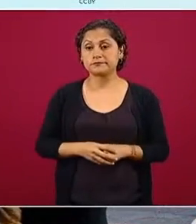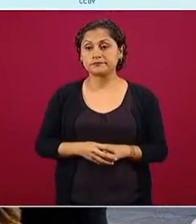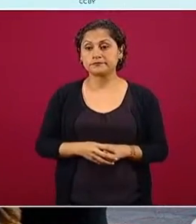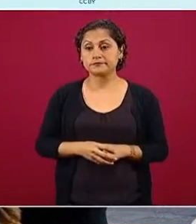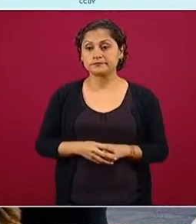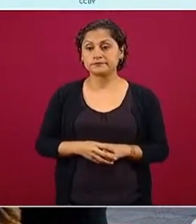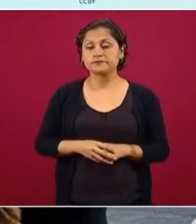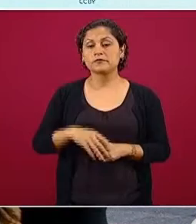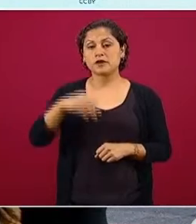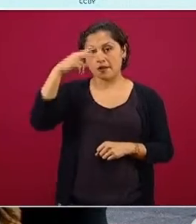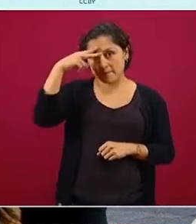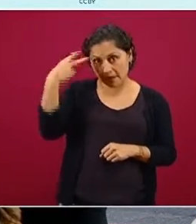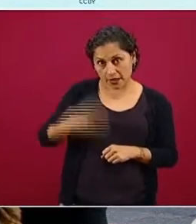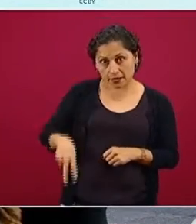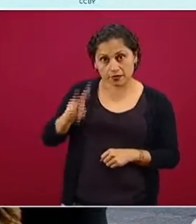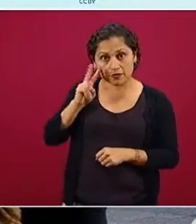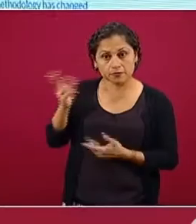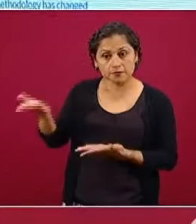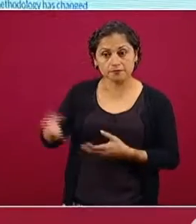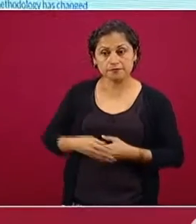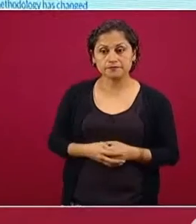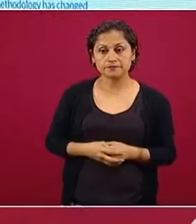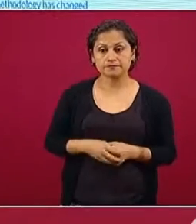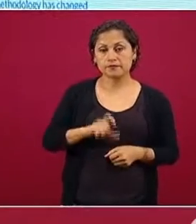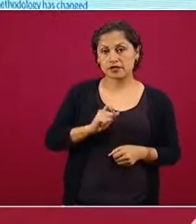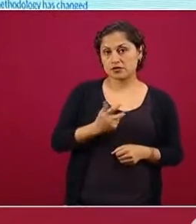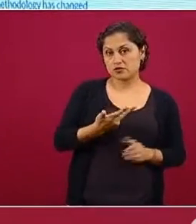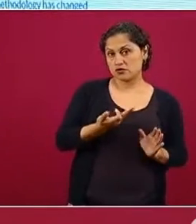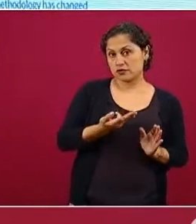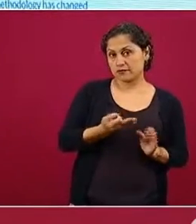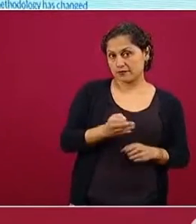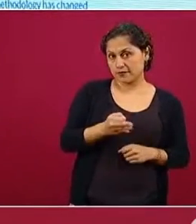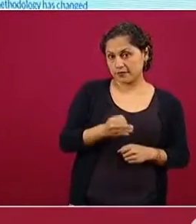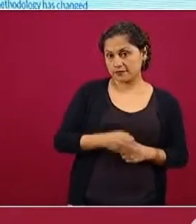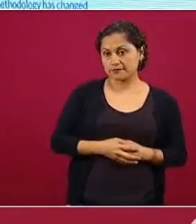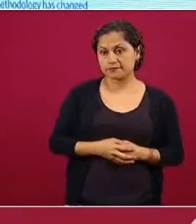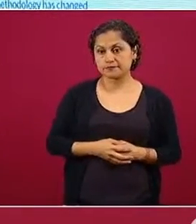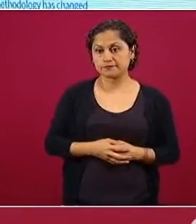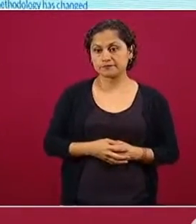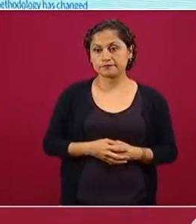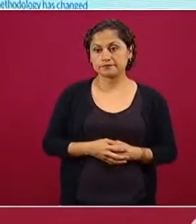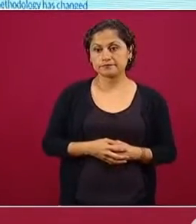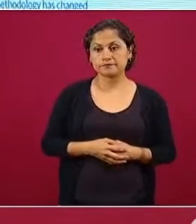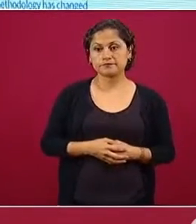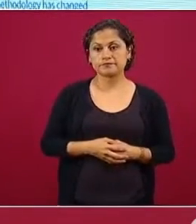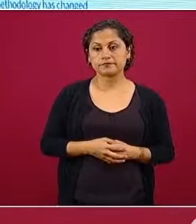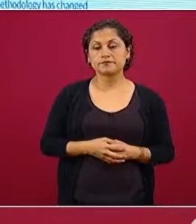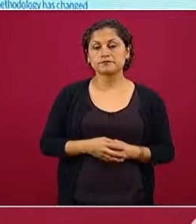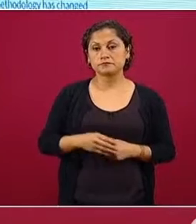Y este es México, empezamos el 28 de febrero y aquí vamos subiendo.